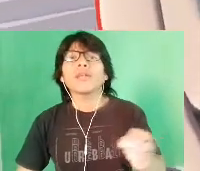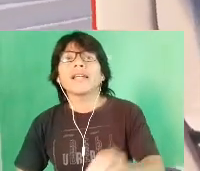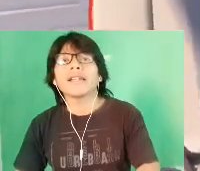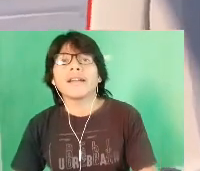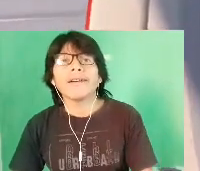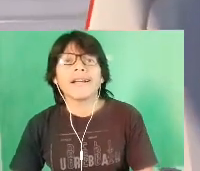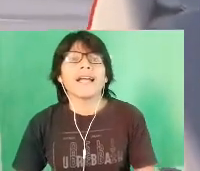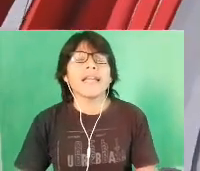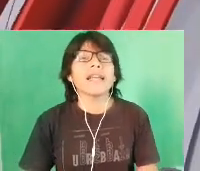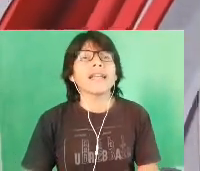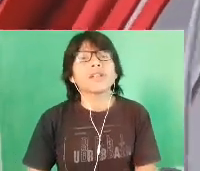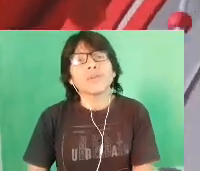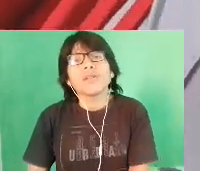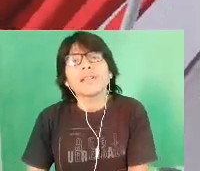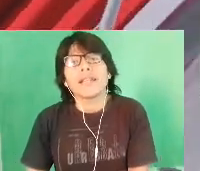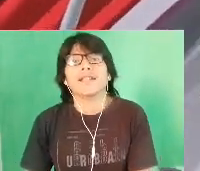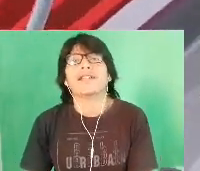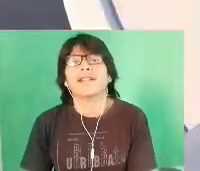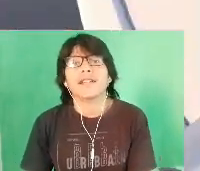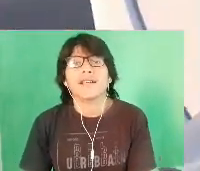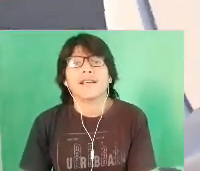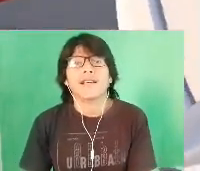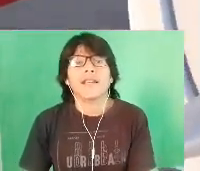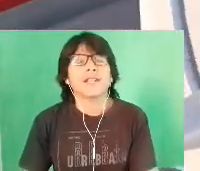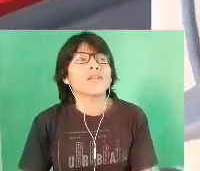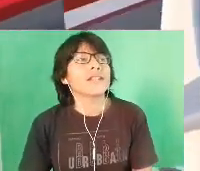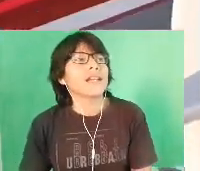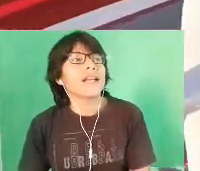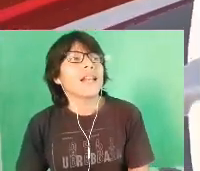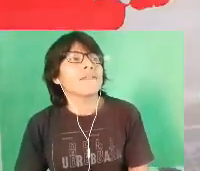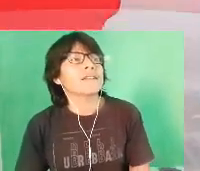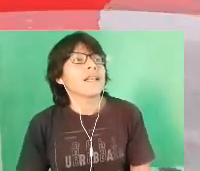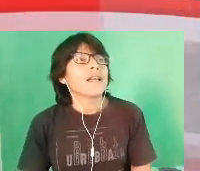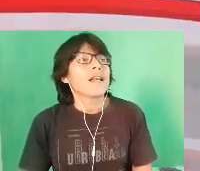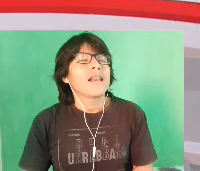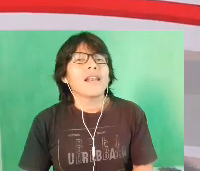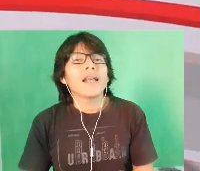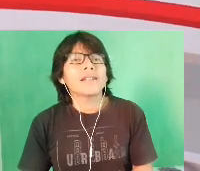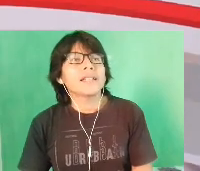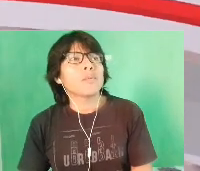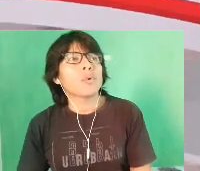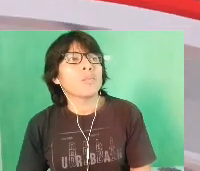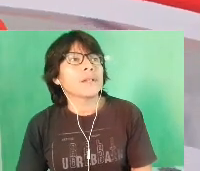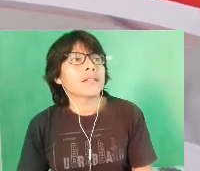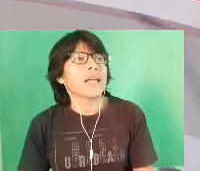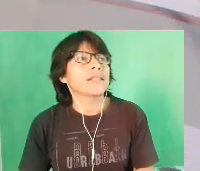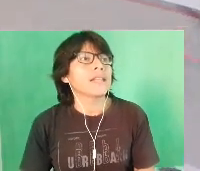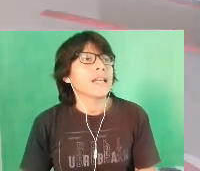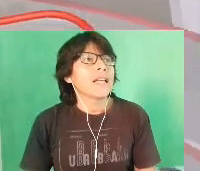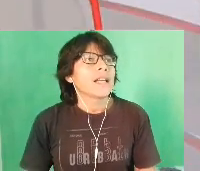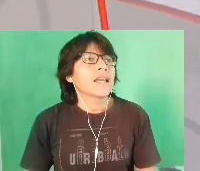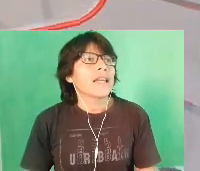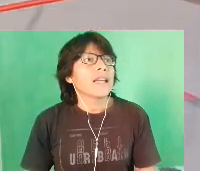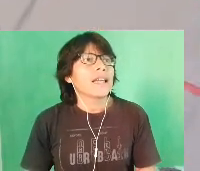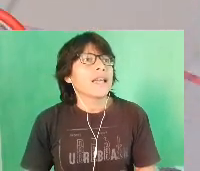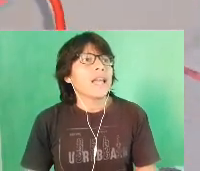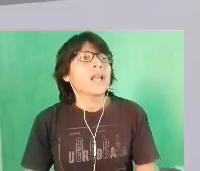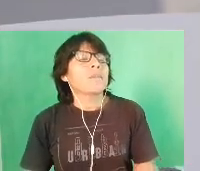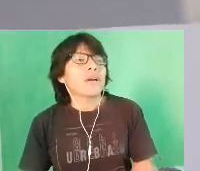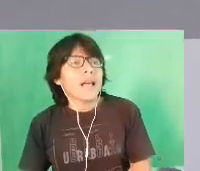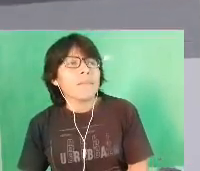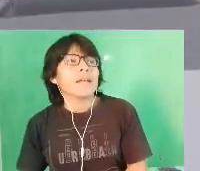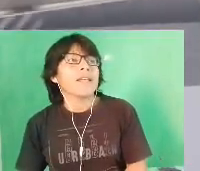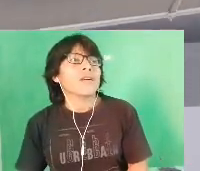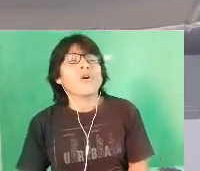ni estudian ni trabajan. Y resulta que Xochitl Gálvez lanza esa propuesta de decir que